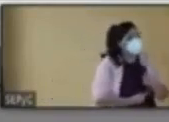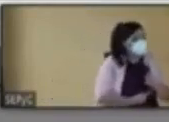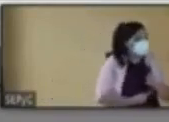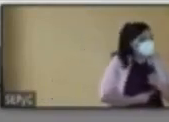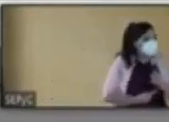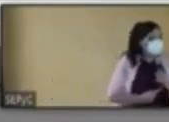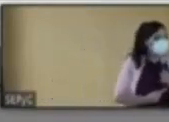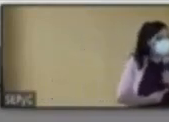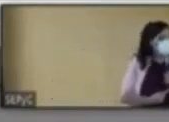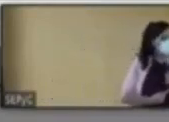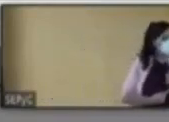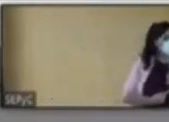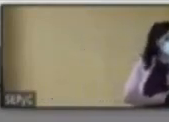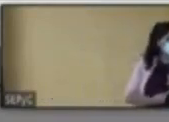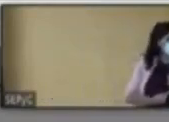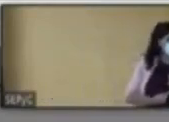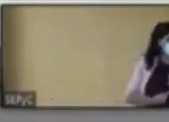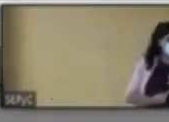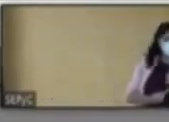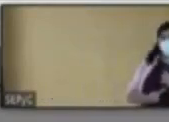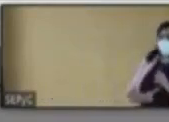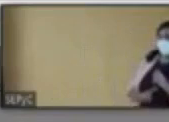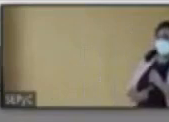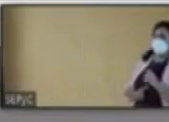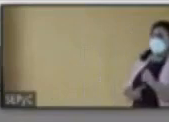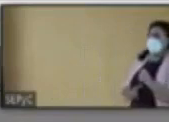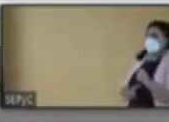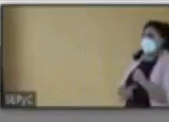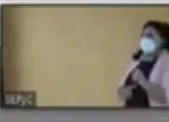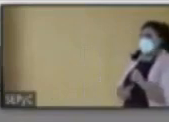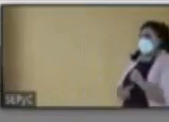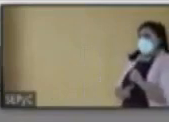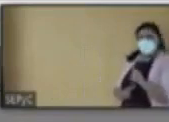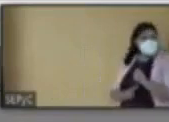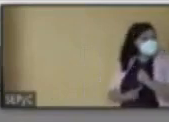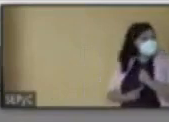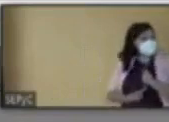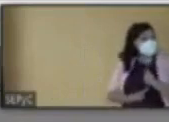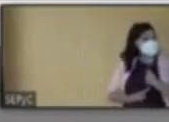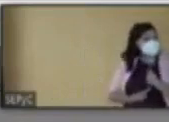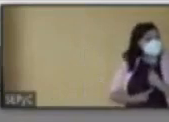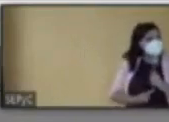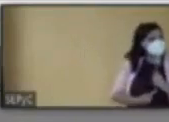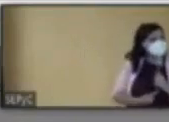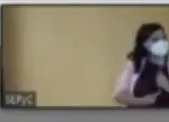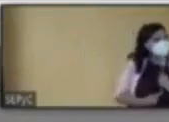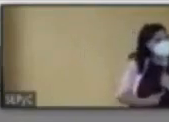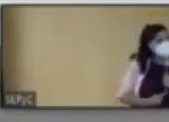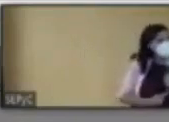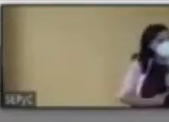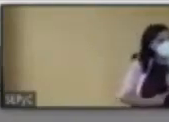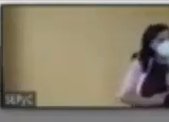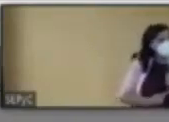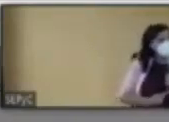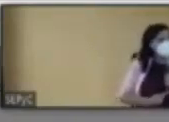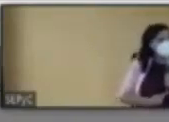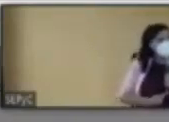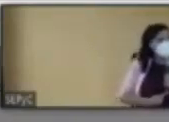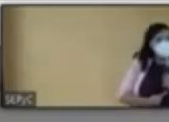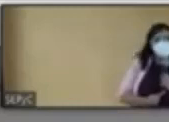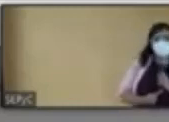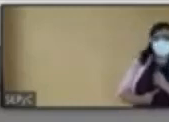¿Quién es el participante? En este caso, los supuestos son 3, el propio declarante, la pareja o el dependiente económico. ¿Cuál es el